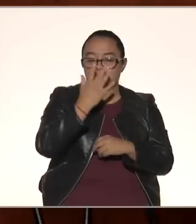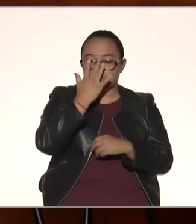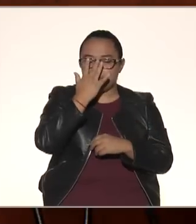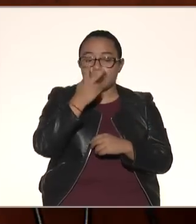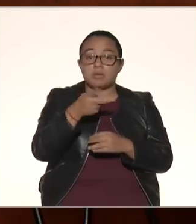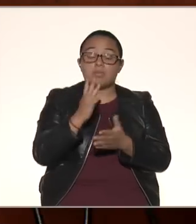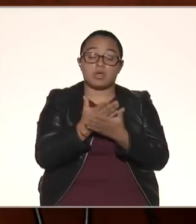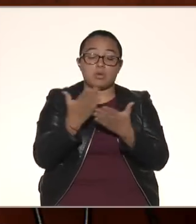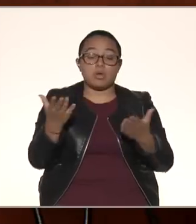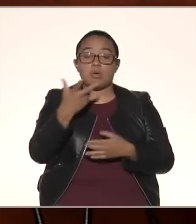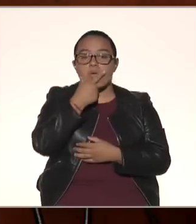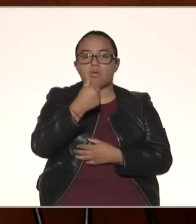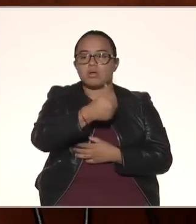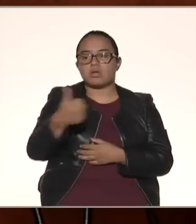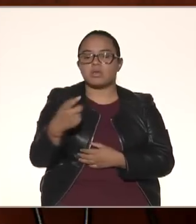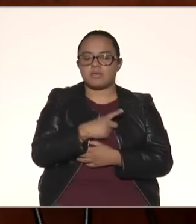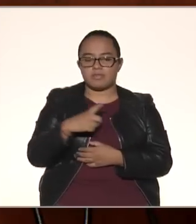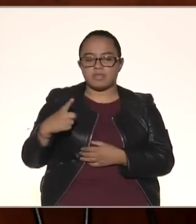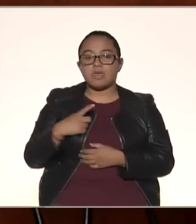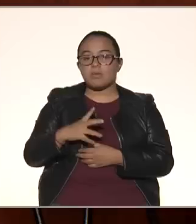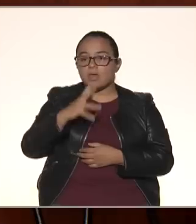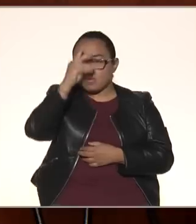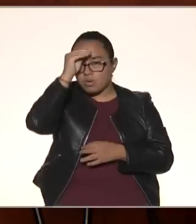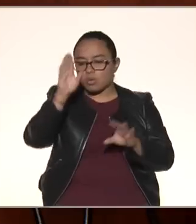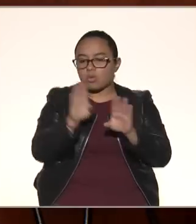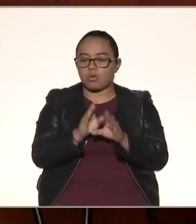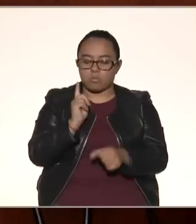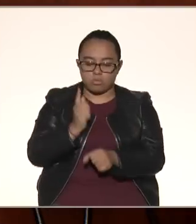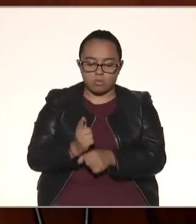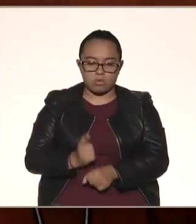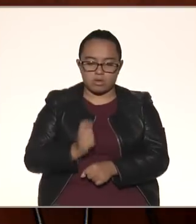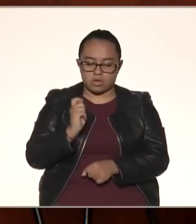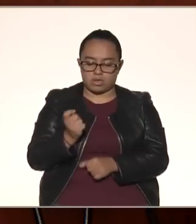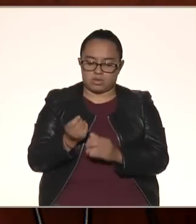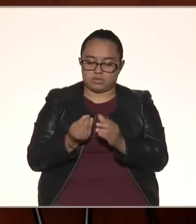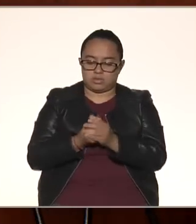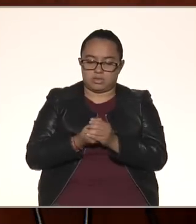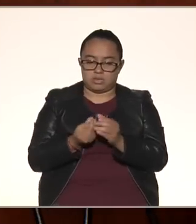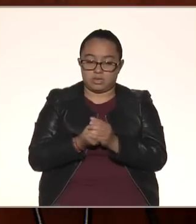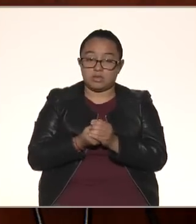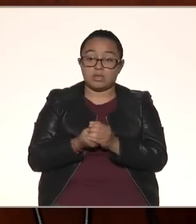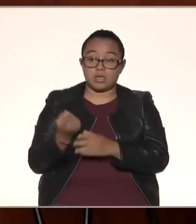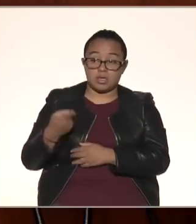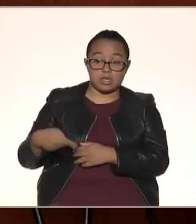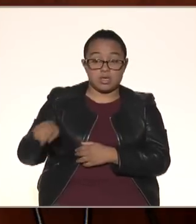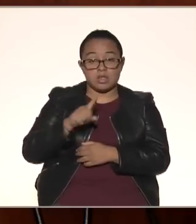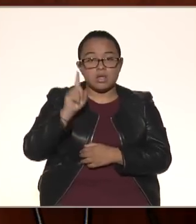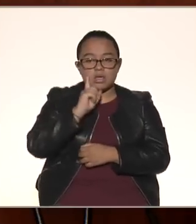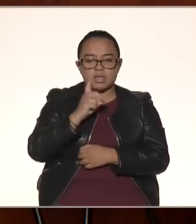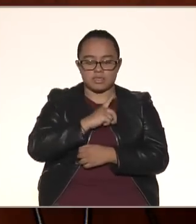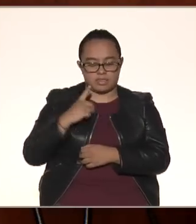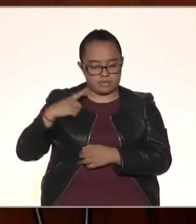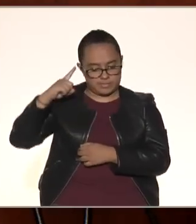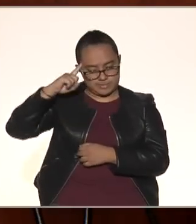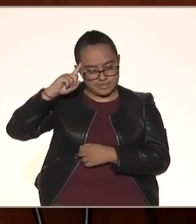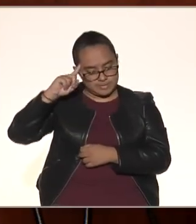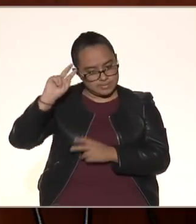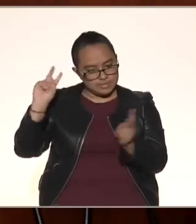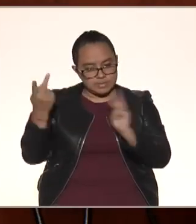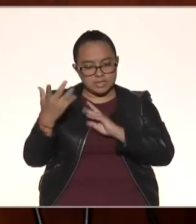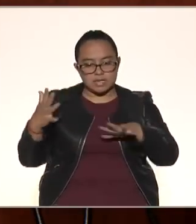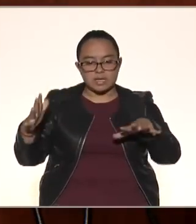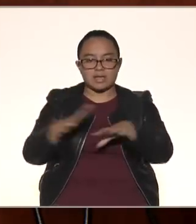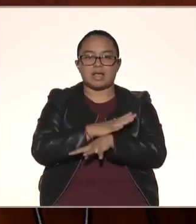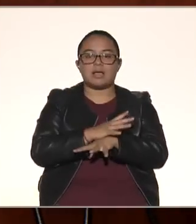hacer un ejercicio de aprender a descubrir la intimidad, y a las mujeres, al cambiar este chip, de la fuente